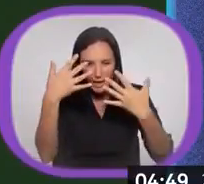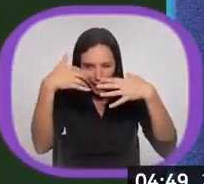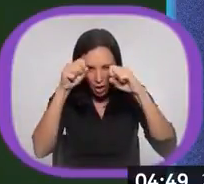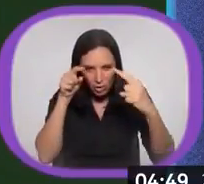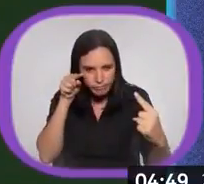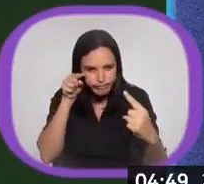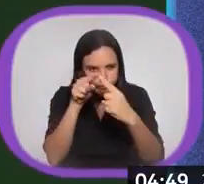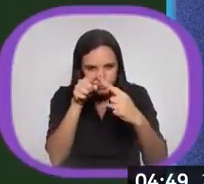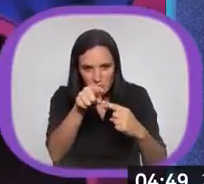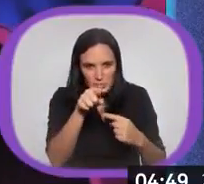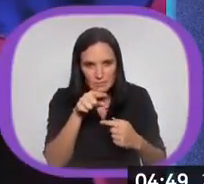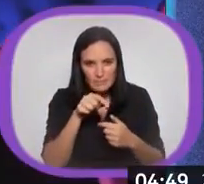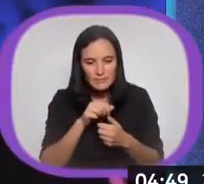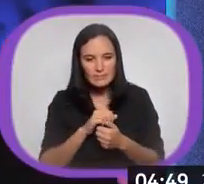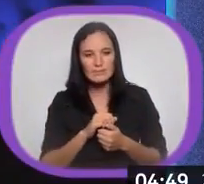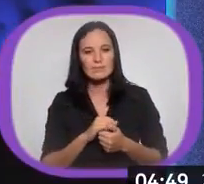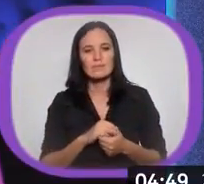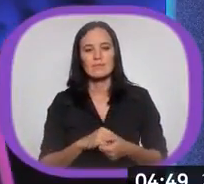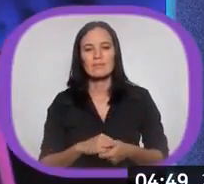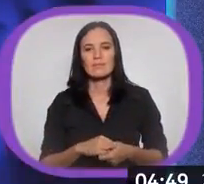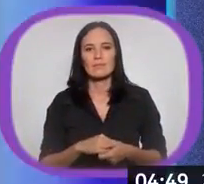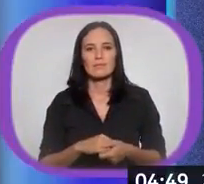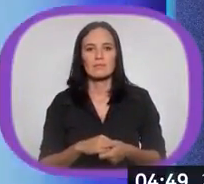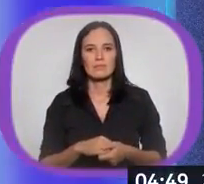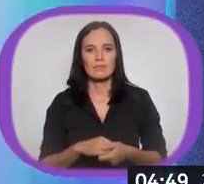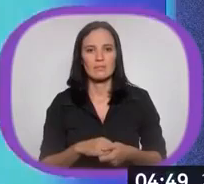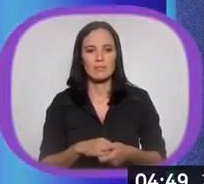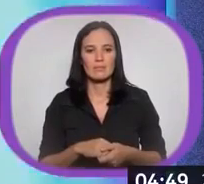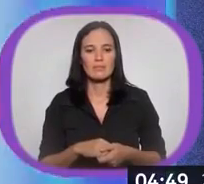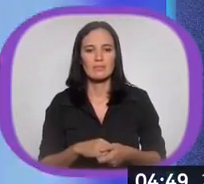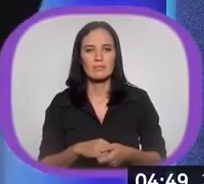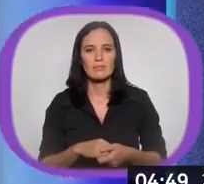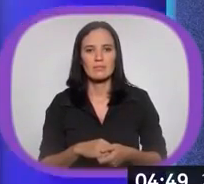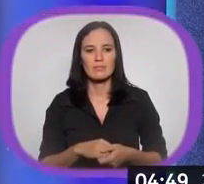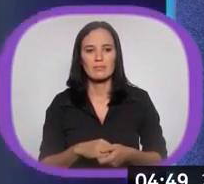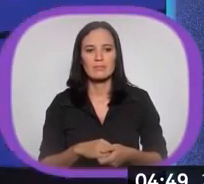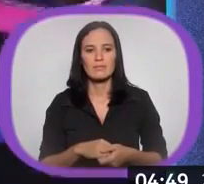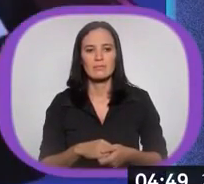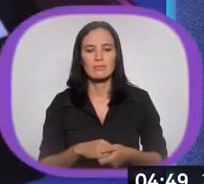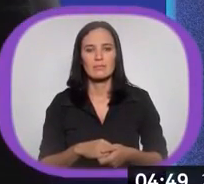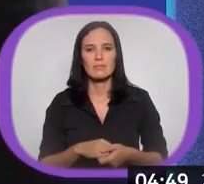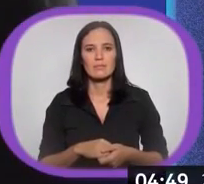Firma maximal detectada. A divertirnos. Trust en sobrepartos.